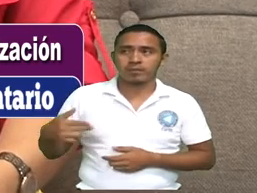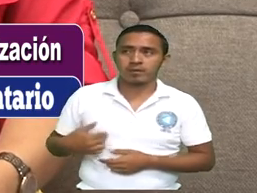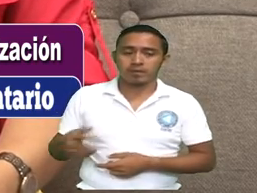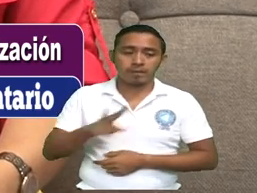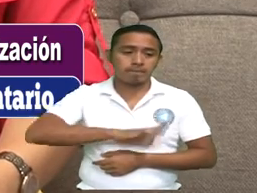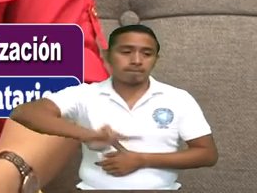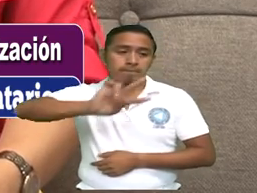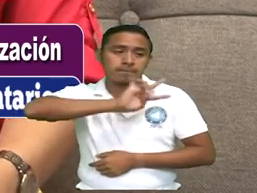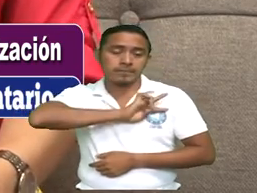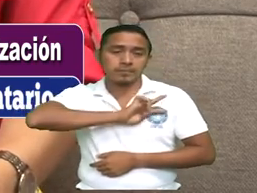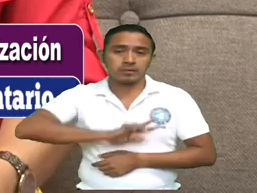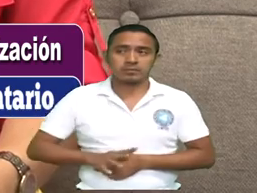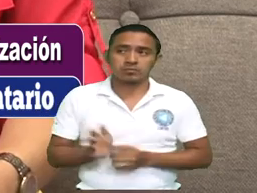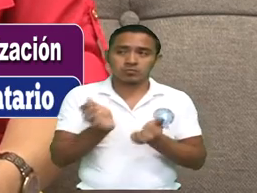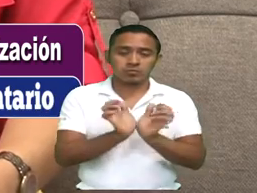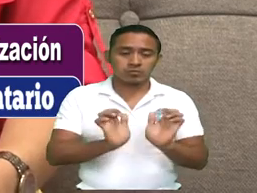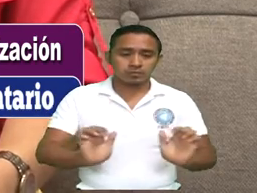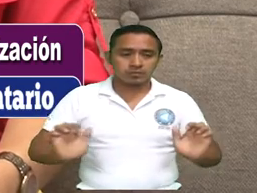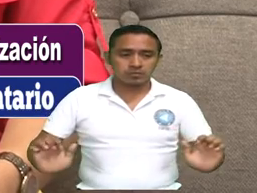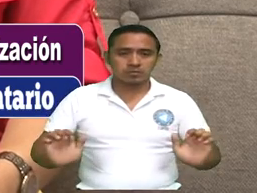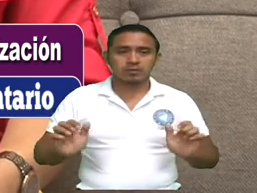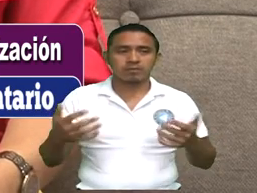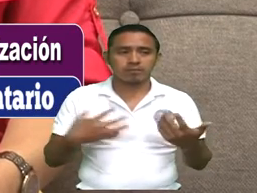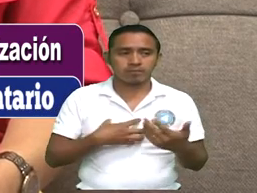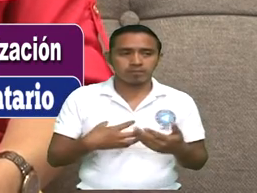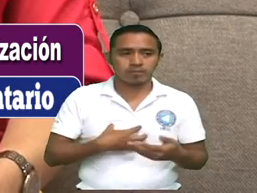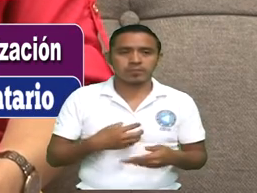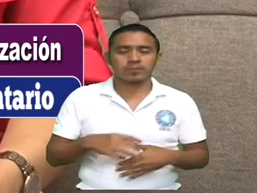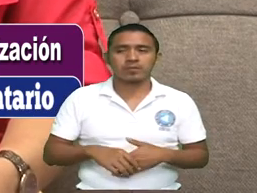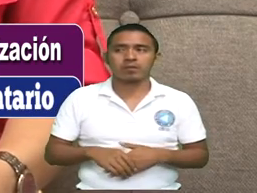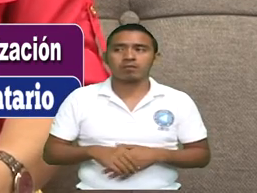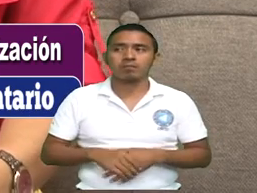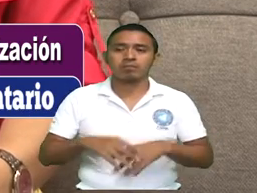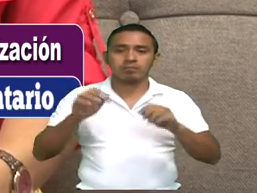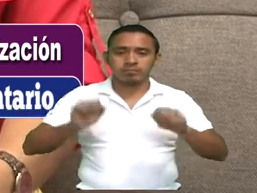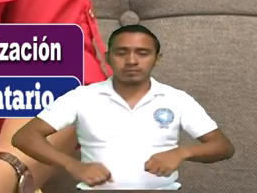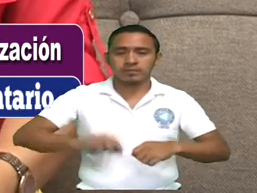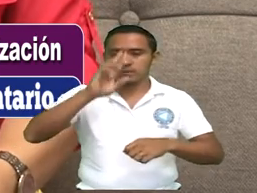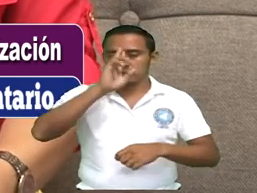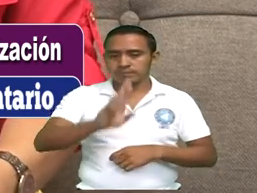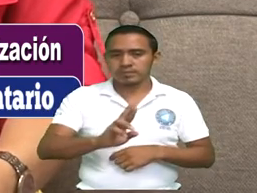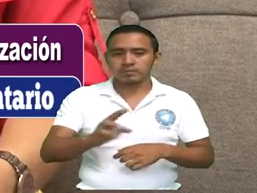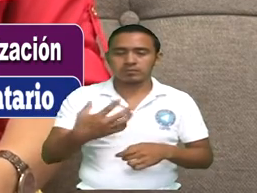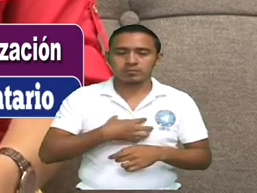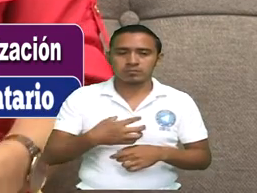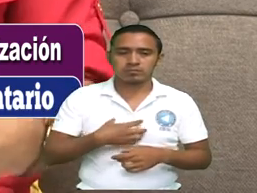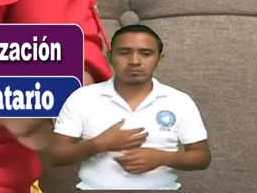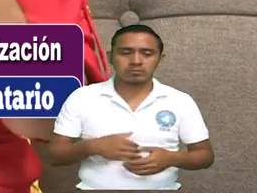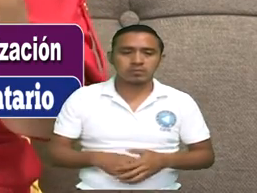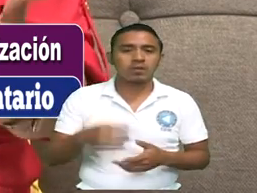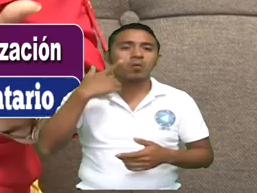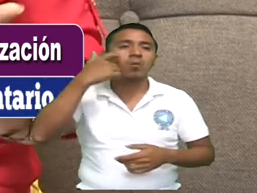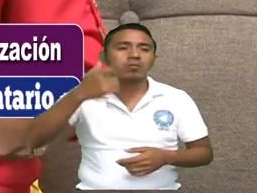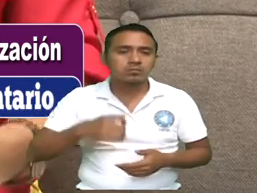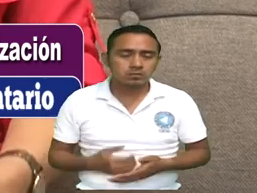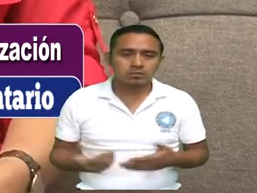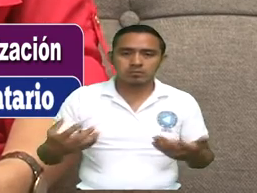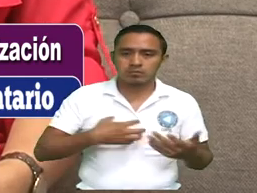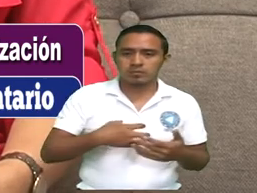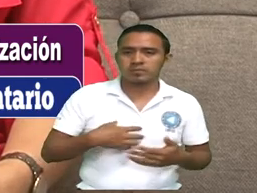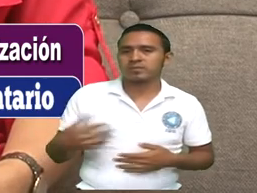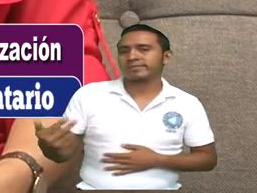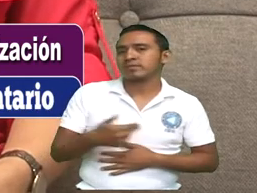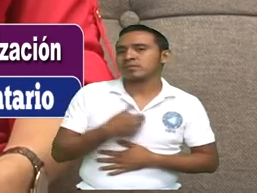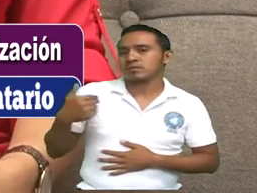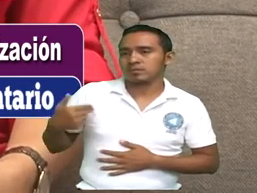valores ciudadanos con principios que respeten nuestros símbolos patrios, que conozcan realmente lo que